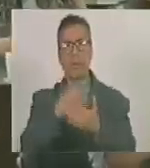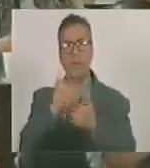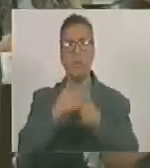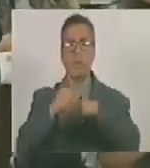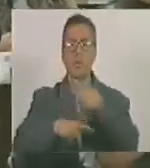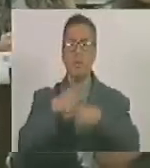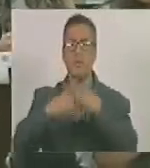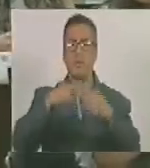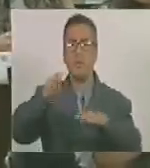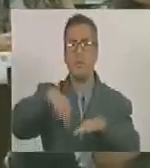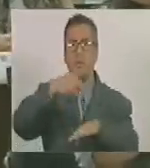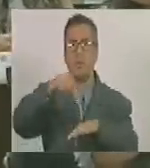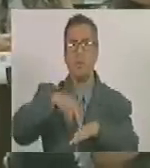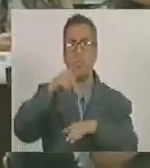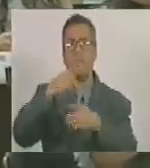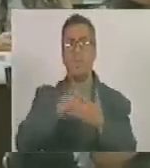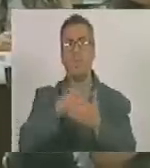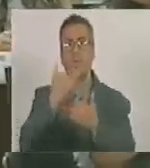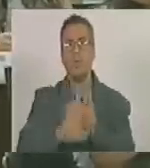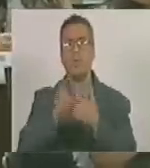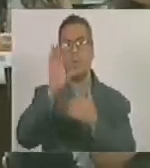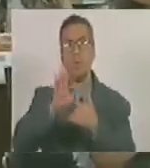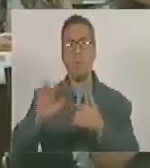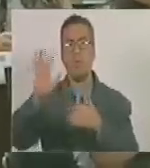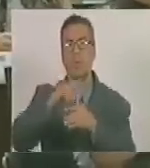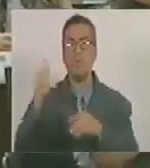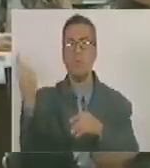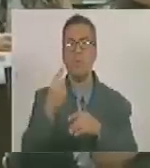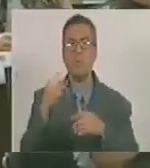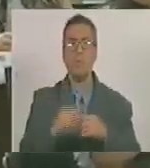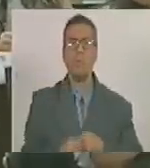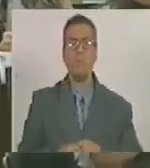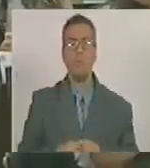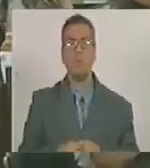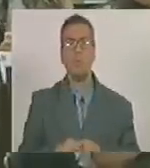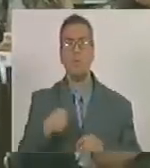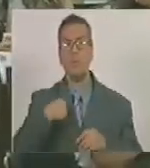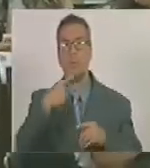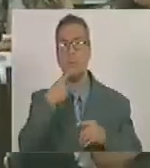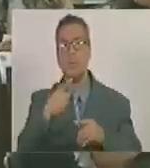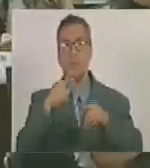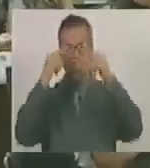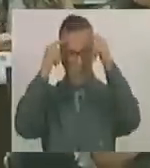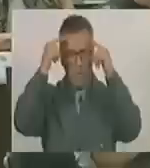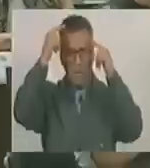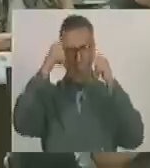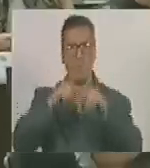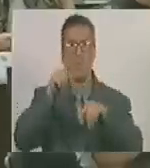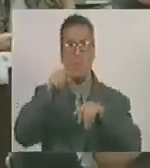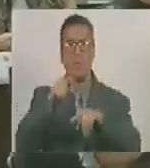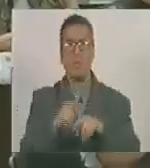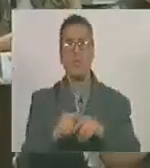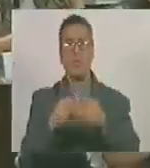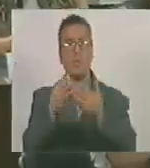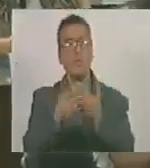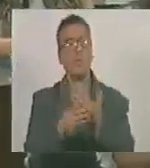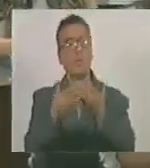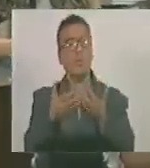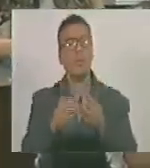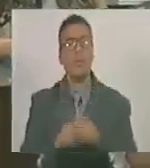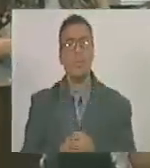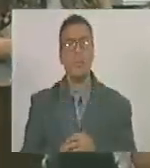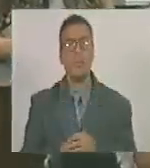desarrollo nacional, que es el plan de la patria, el querido plan de la patria que nos dejó el comandante Hugo Chávez, hoy está en manos entonces